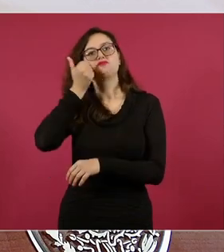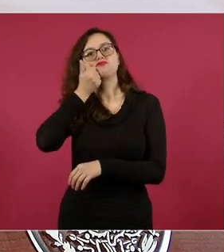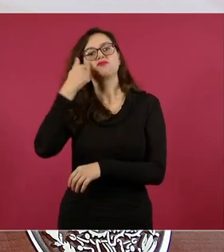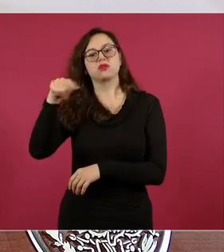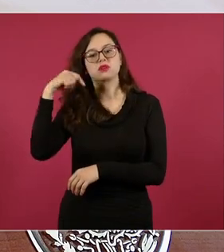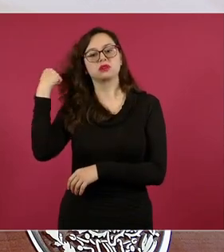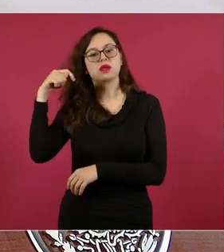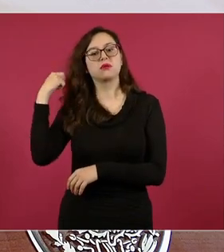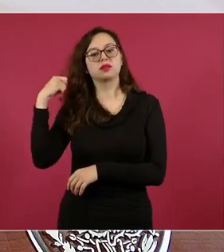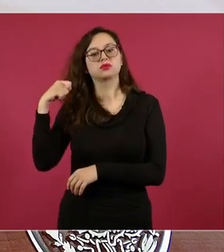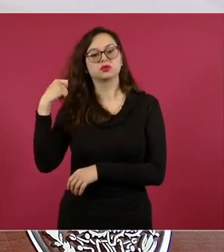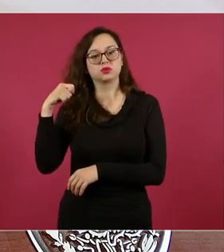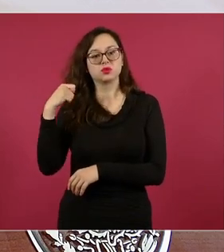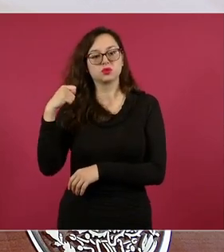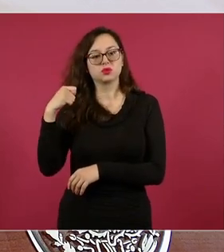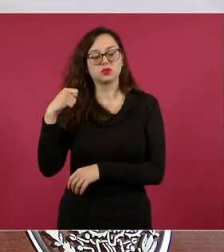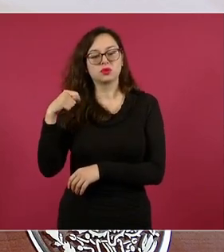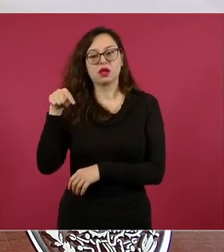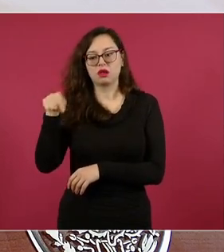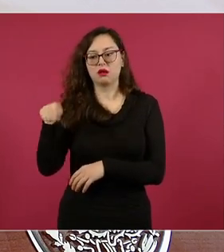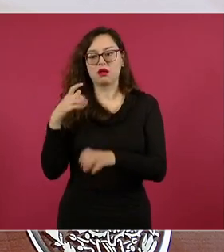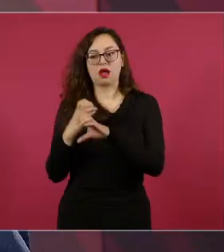y también